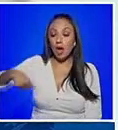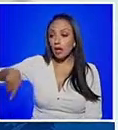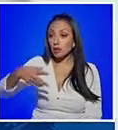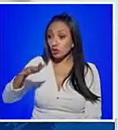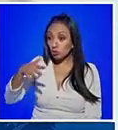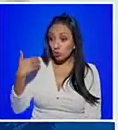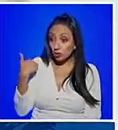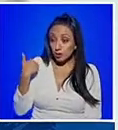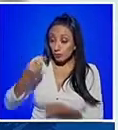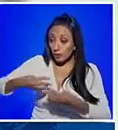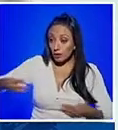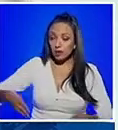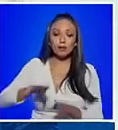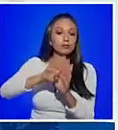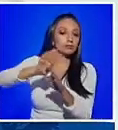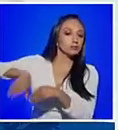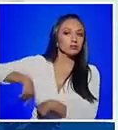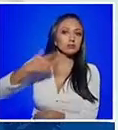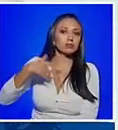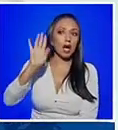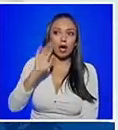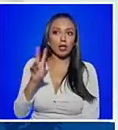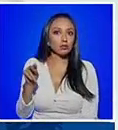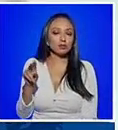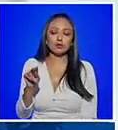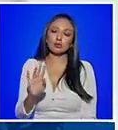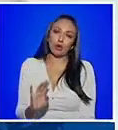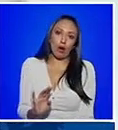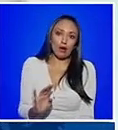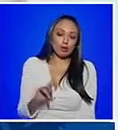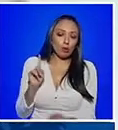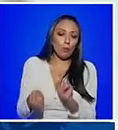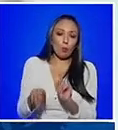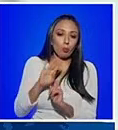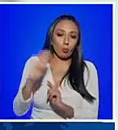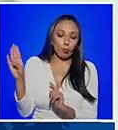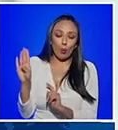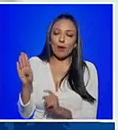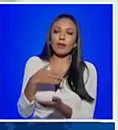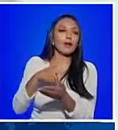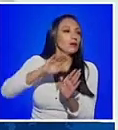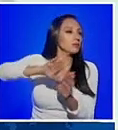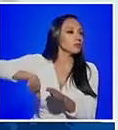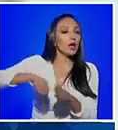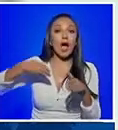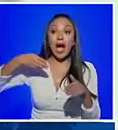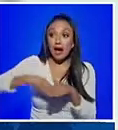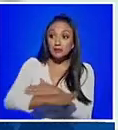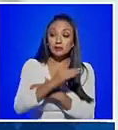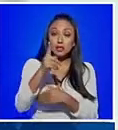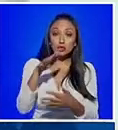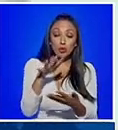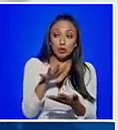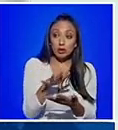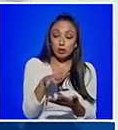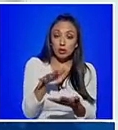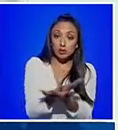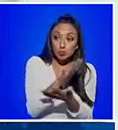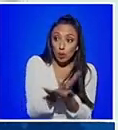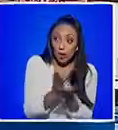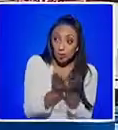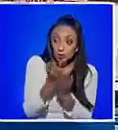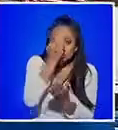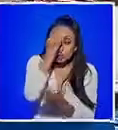materiales, no presencia de uno de estos materiales, bajo ningún concepto se puede limitar el acceso de un estudiante al